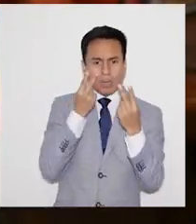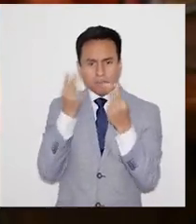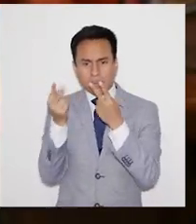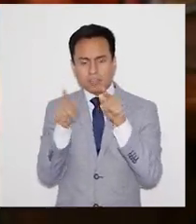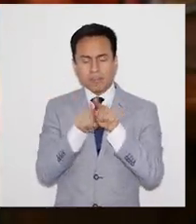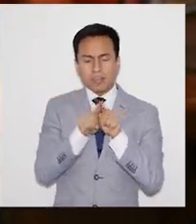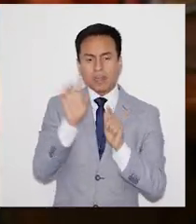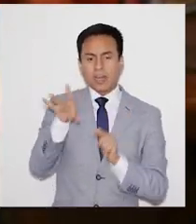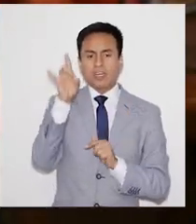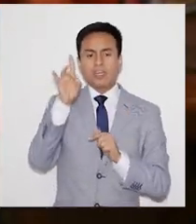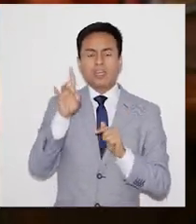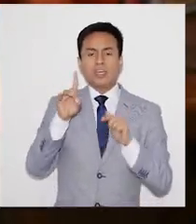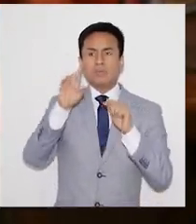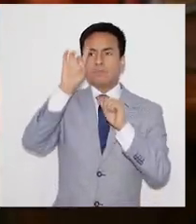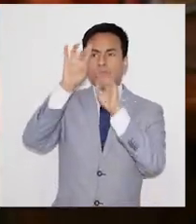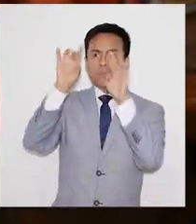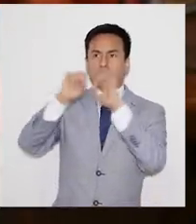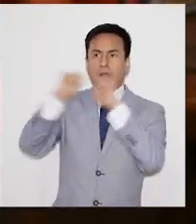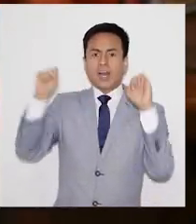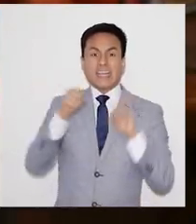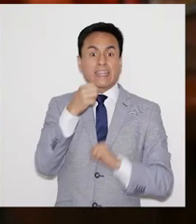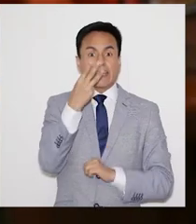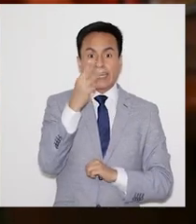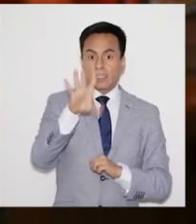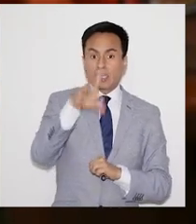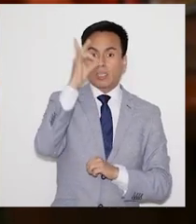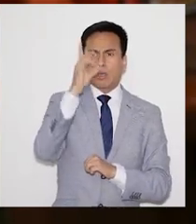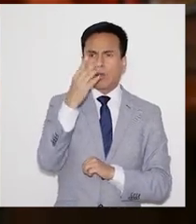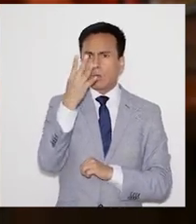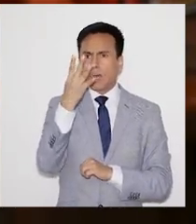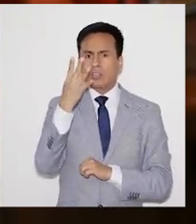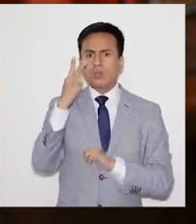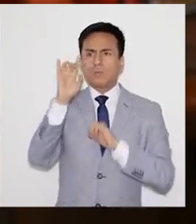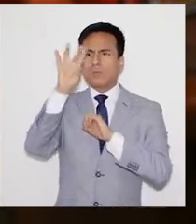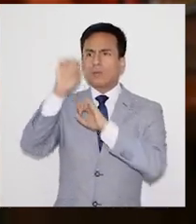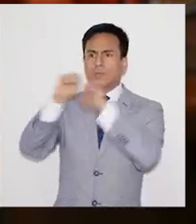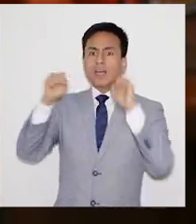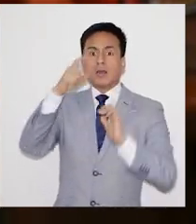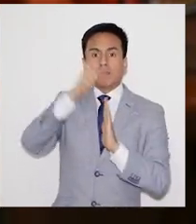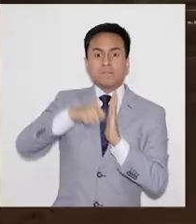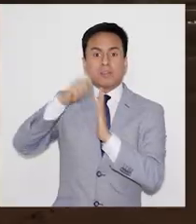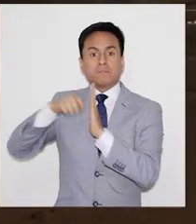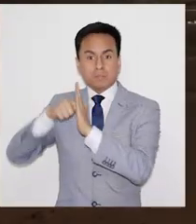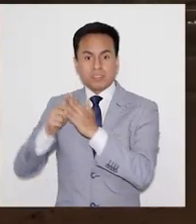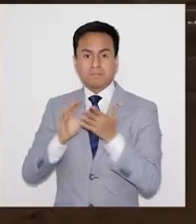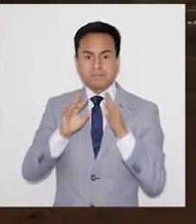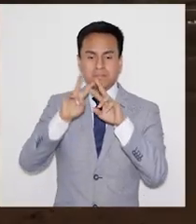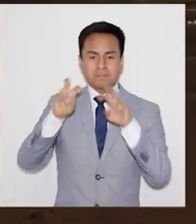encontrando supernovas. Encontrábamos como 3 o 4 supernovas mensuales.